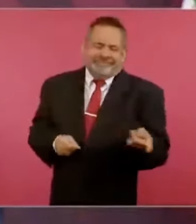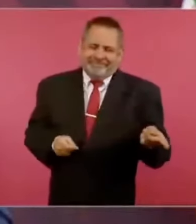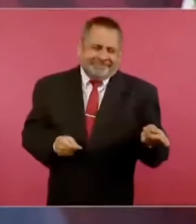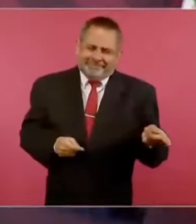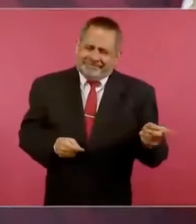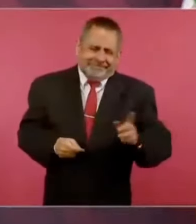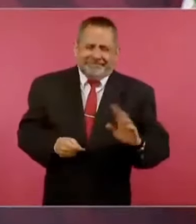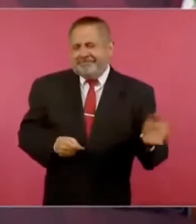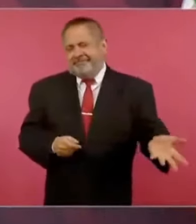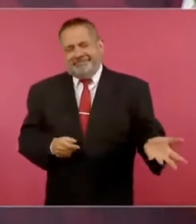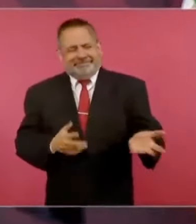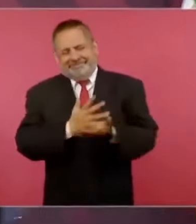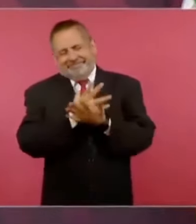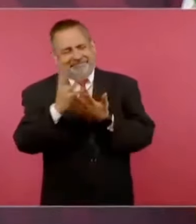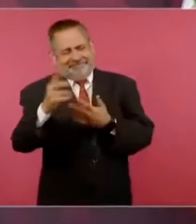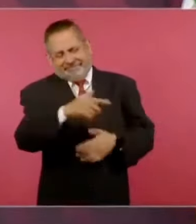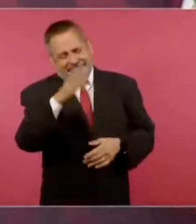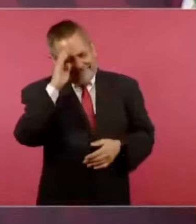No es para tanto.